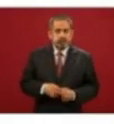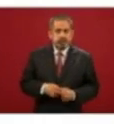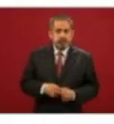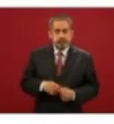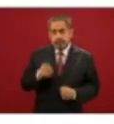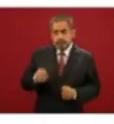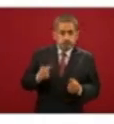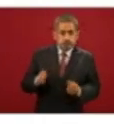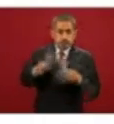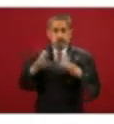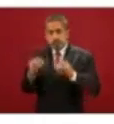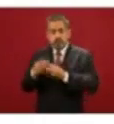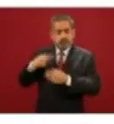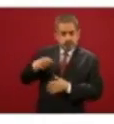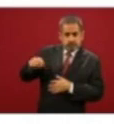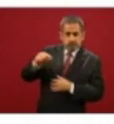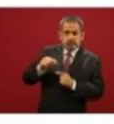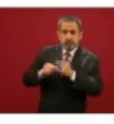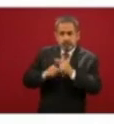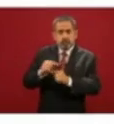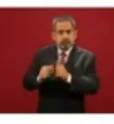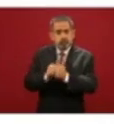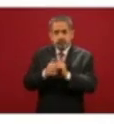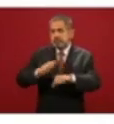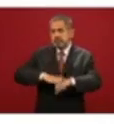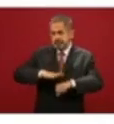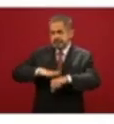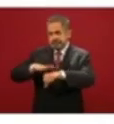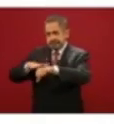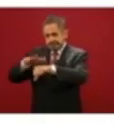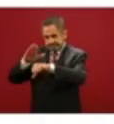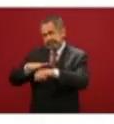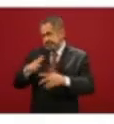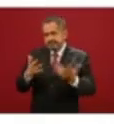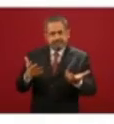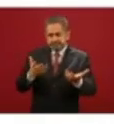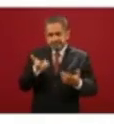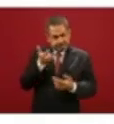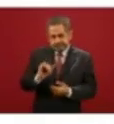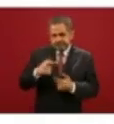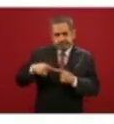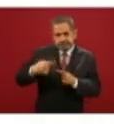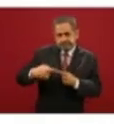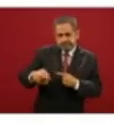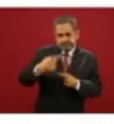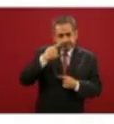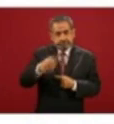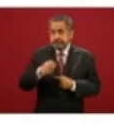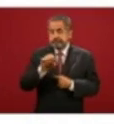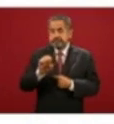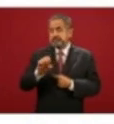esa cantidad de personas va a ir creciendo todos los días, en la medida en que estamos viendo la historia de una